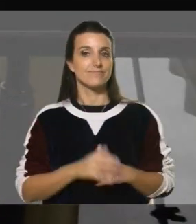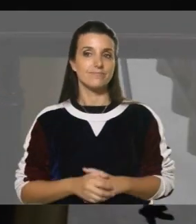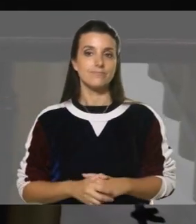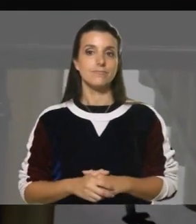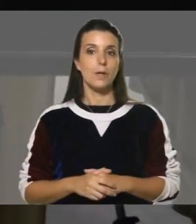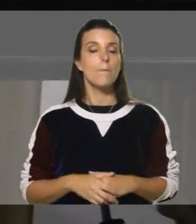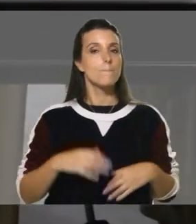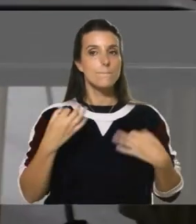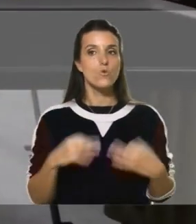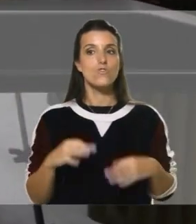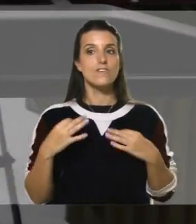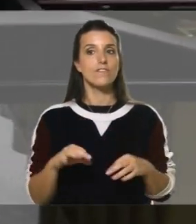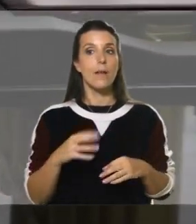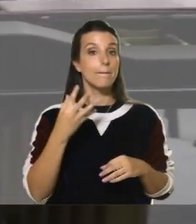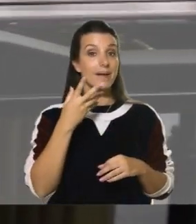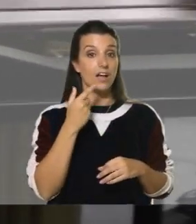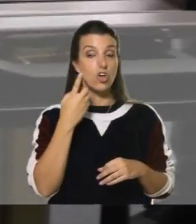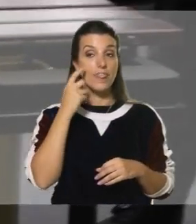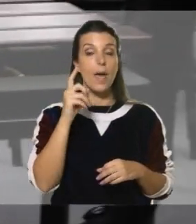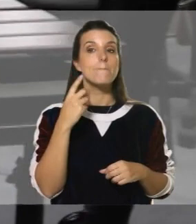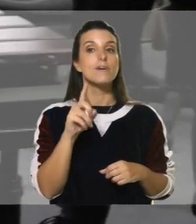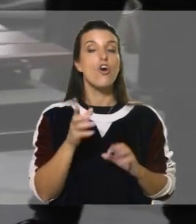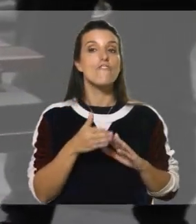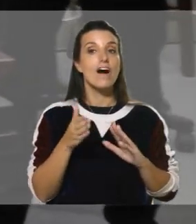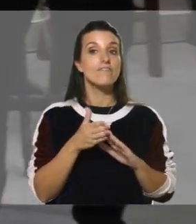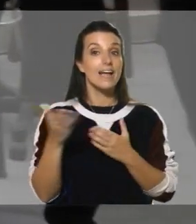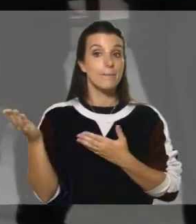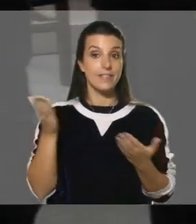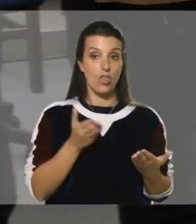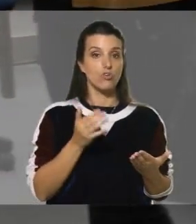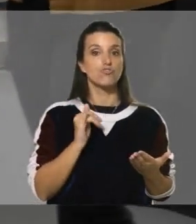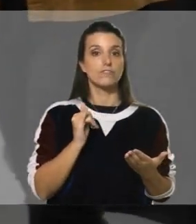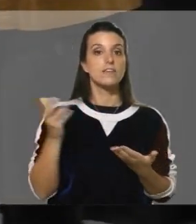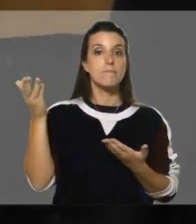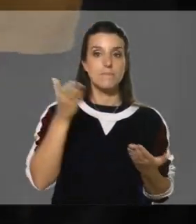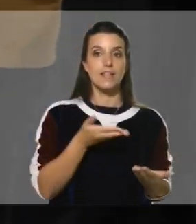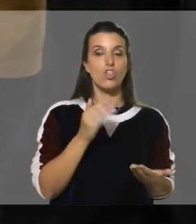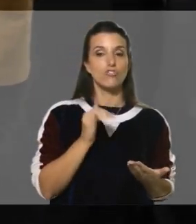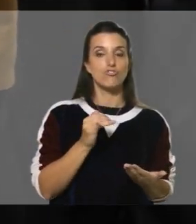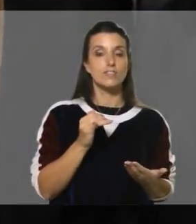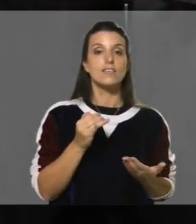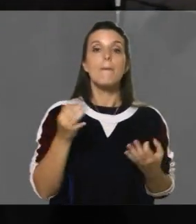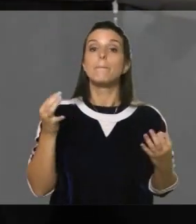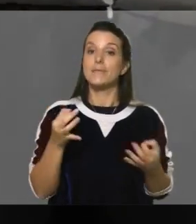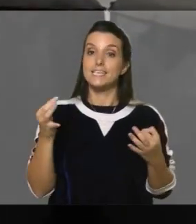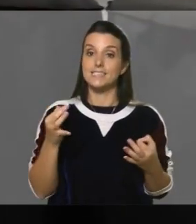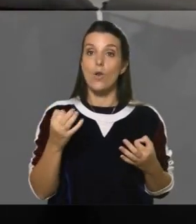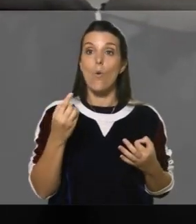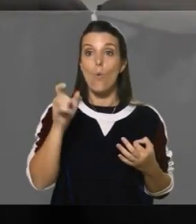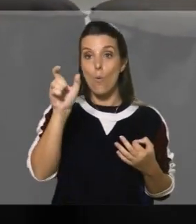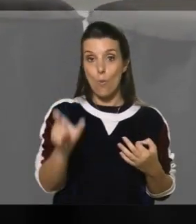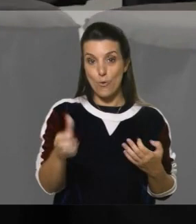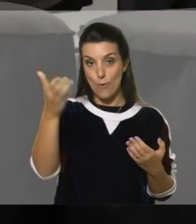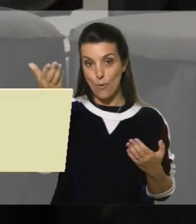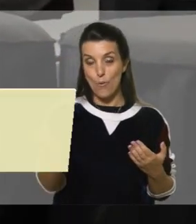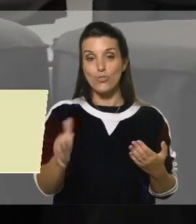muy bien es buenísimo entonces pero van a tener invitados sí tenemos invitados muy especiales Uno de ellos es